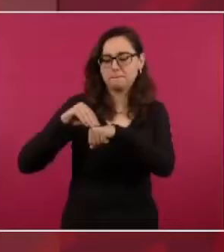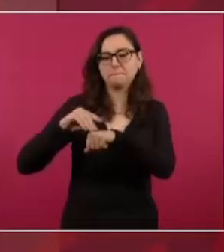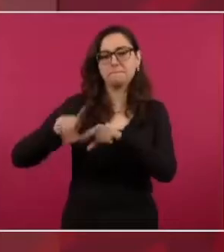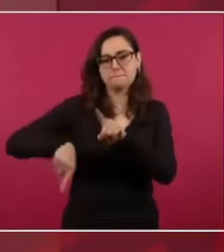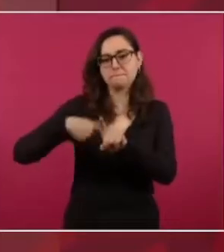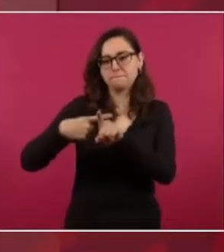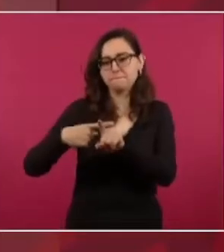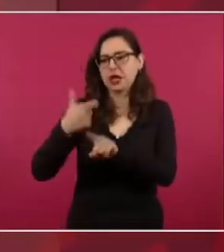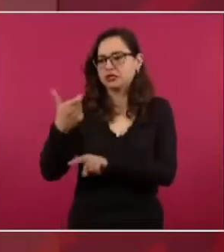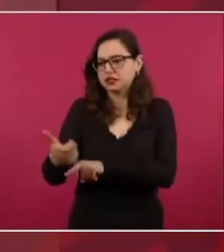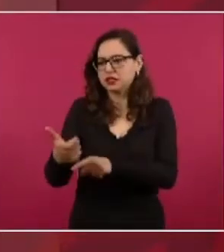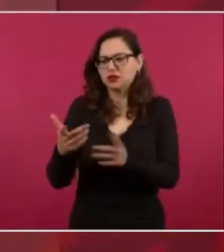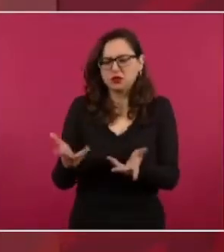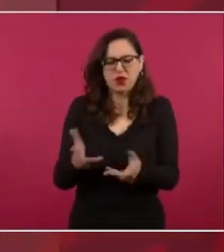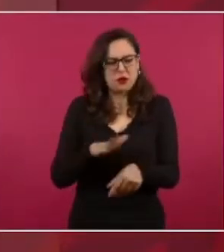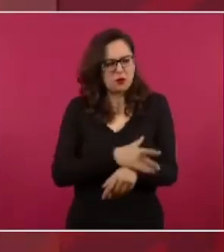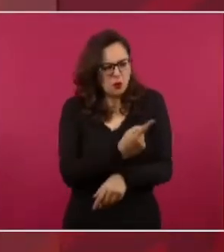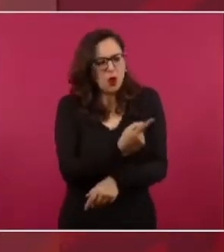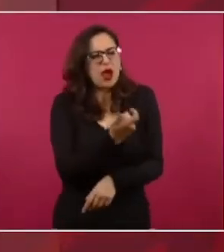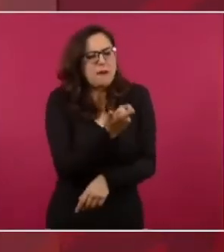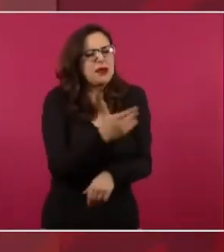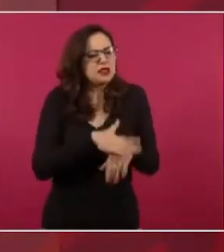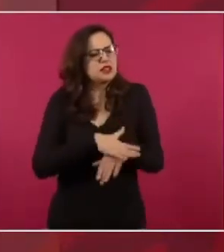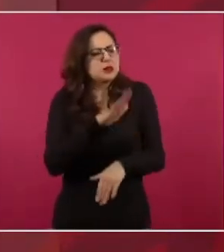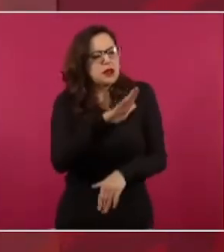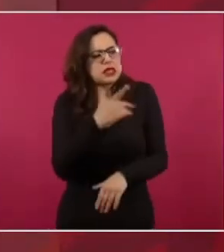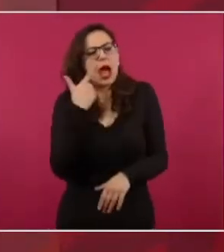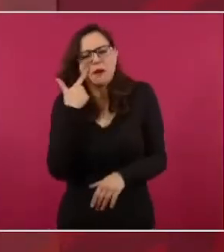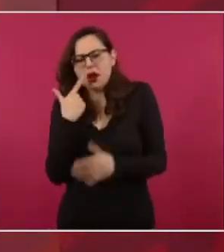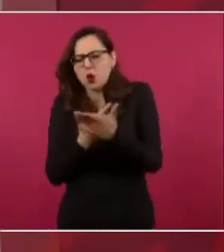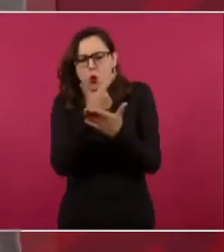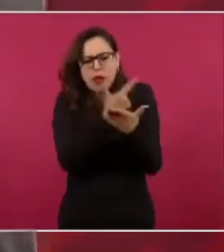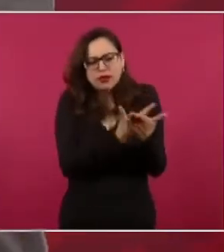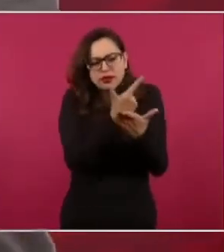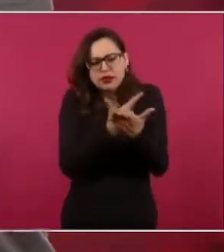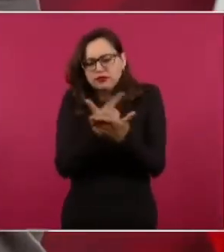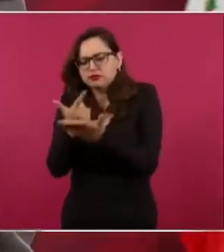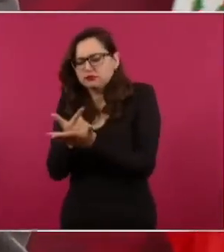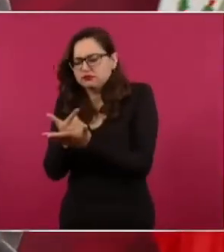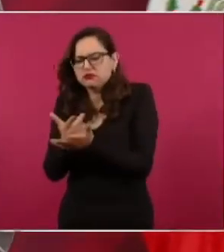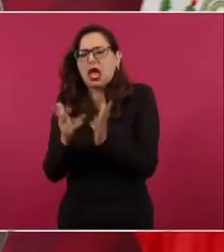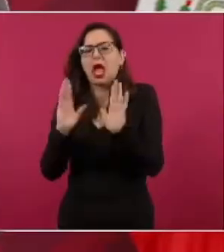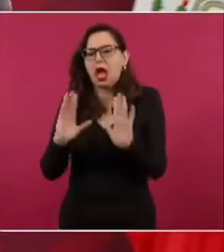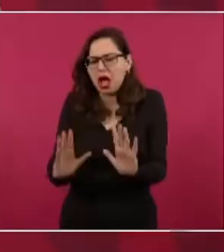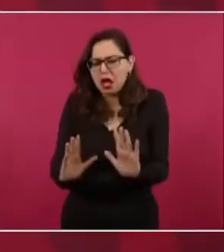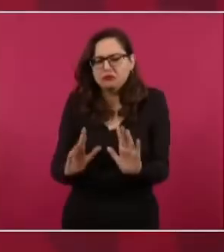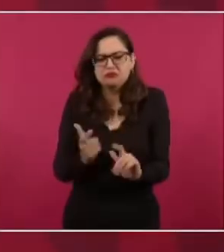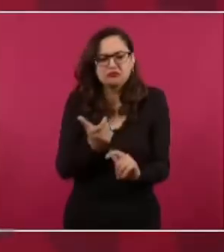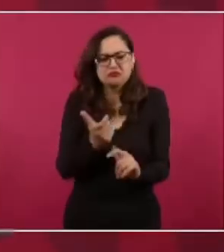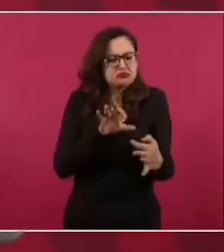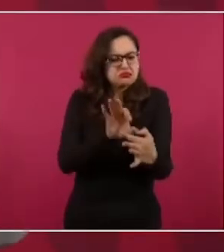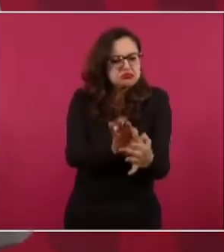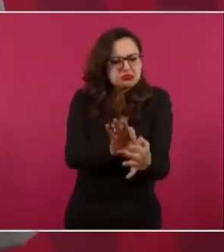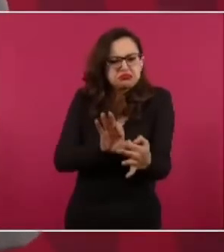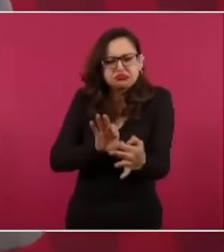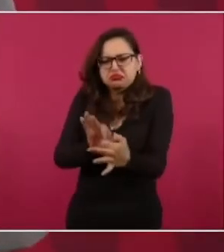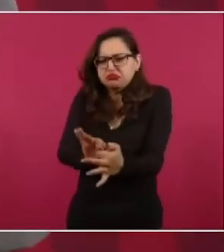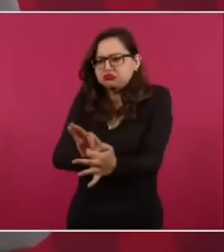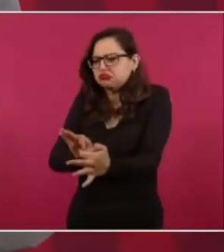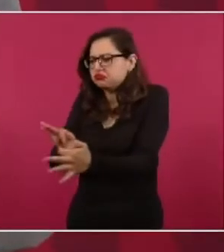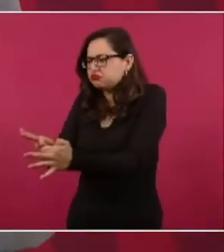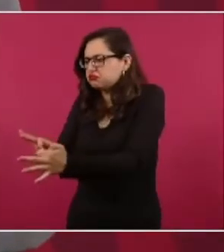Y se ha aclarado perfectamente, pero no va a estar muy difícil